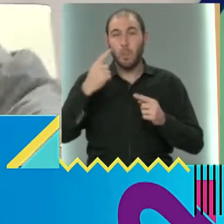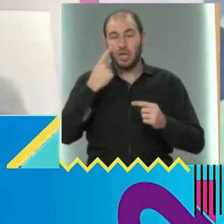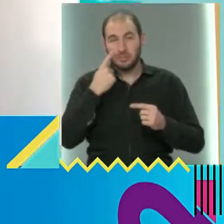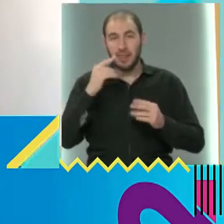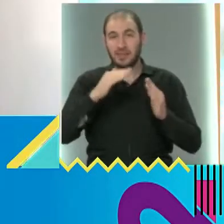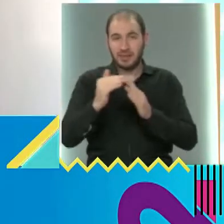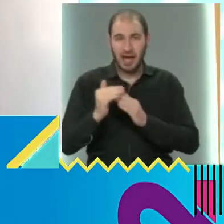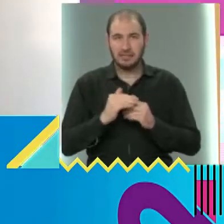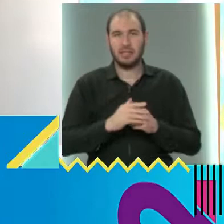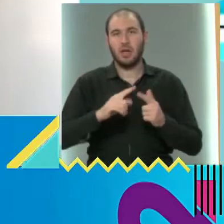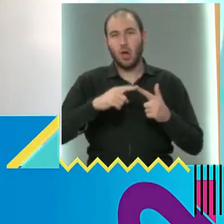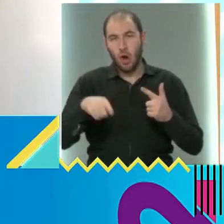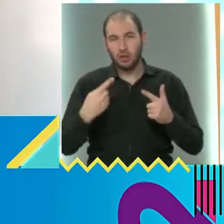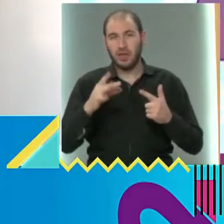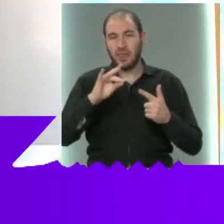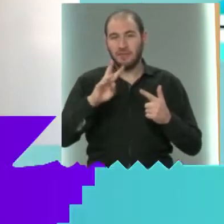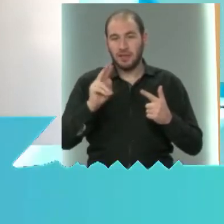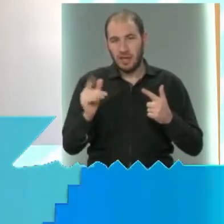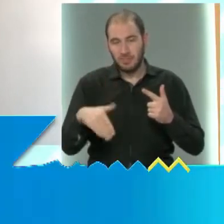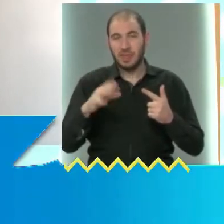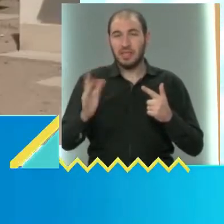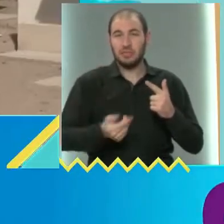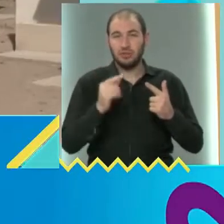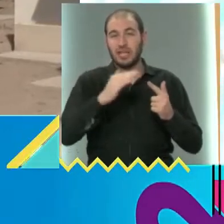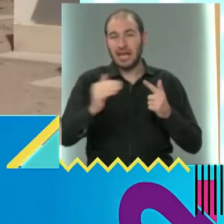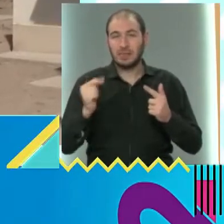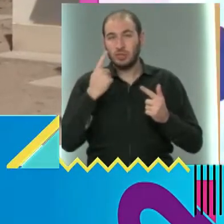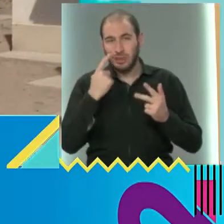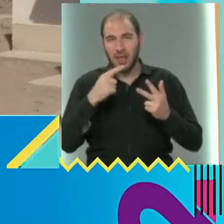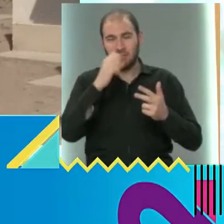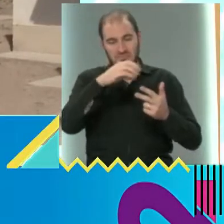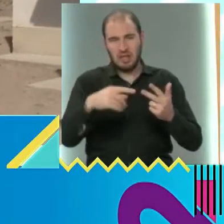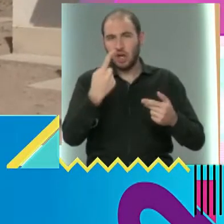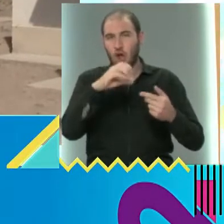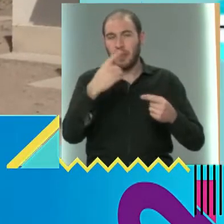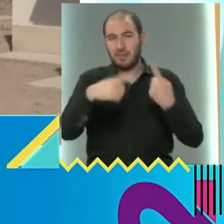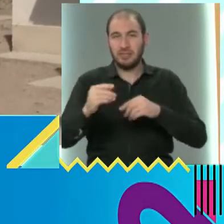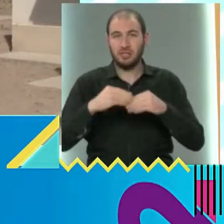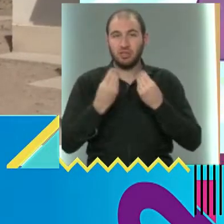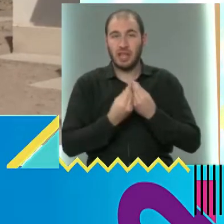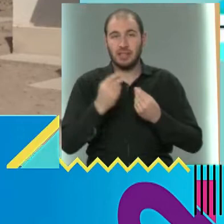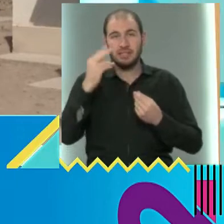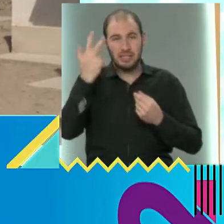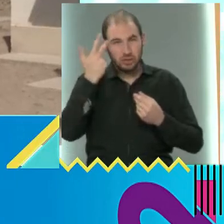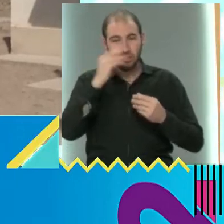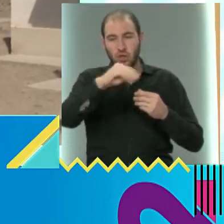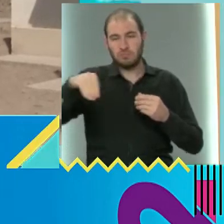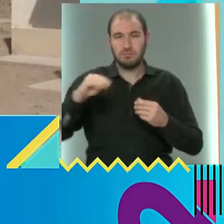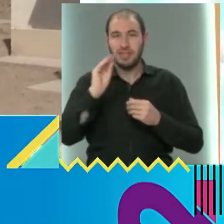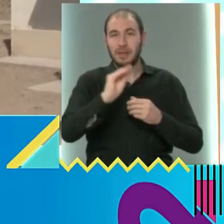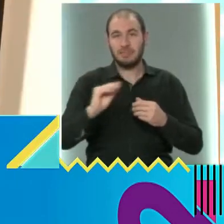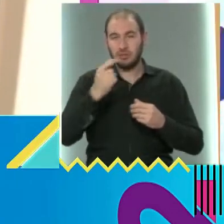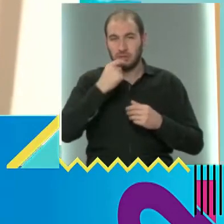de vivienda, lo que se llamaban DBM, direcciones de vivienda municipal. Cada uno le dio una figura dentro de los 18 contextos de los departamentos que tenemos